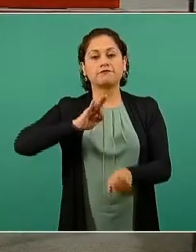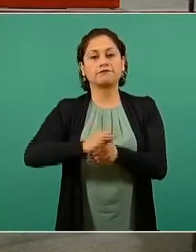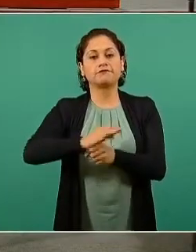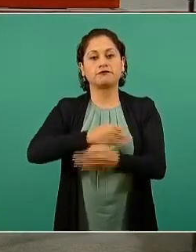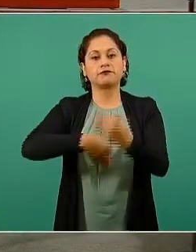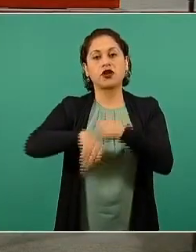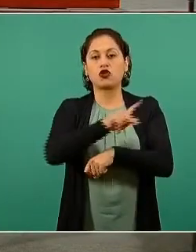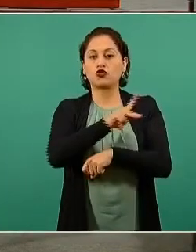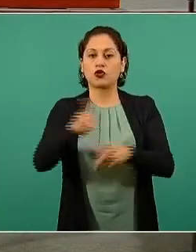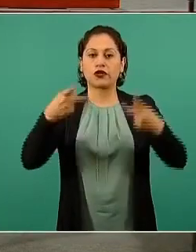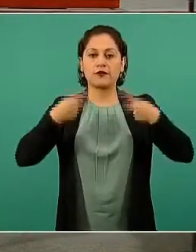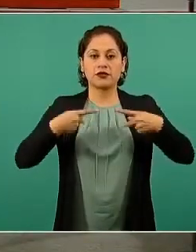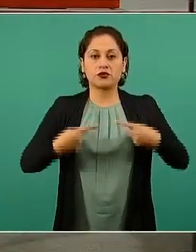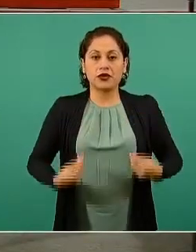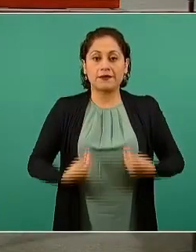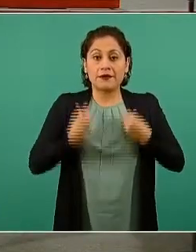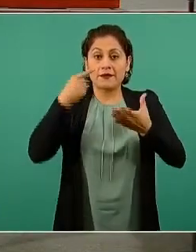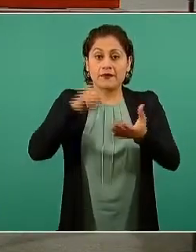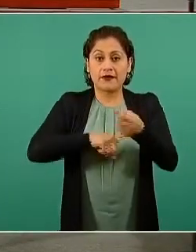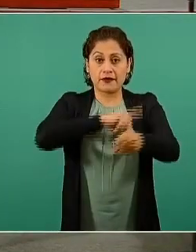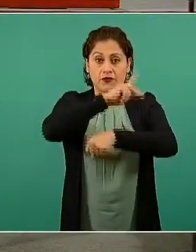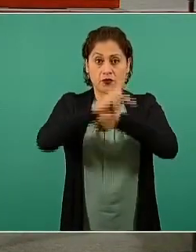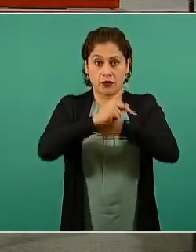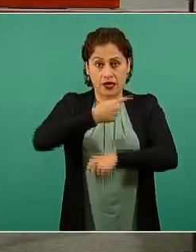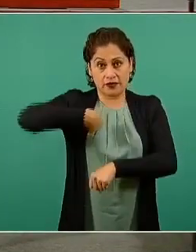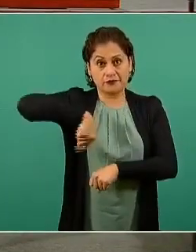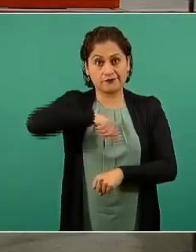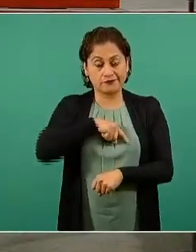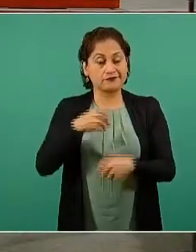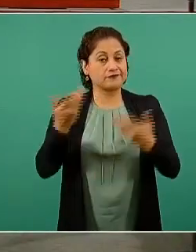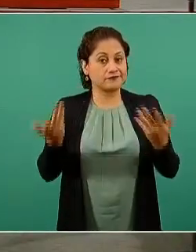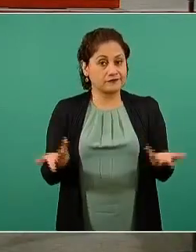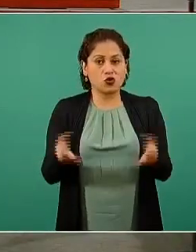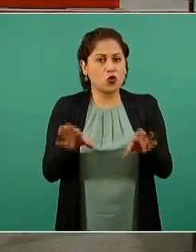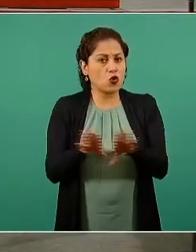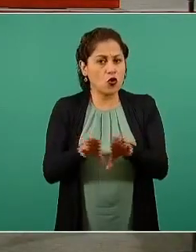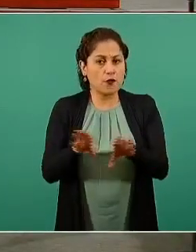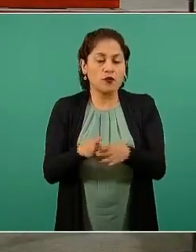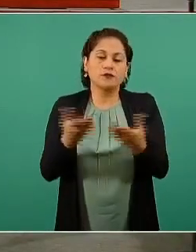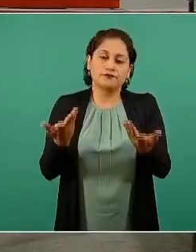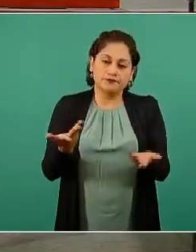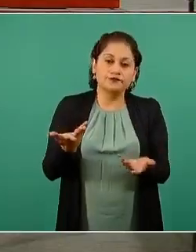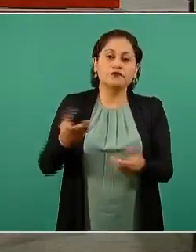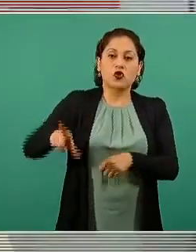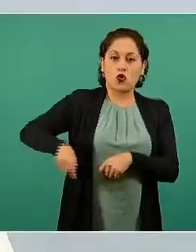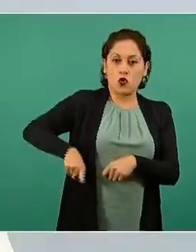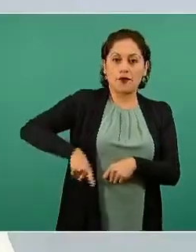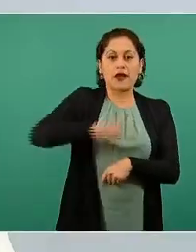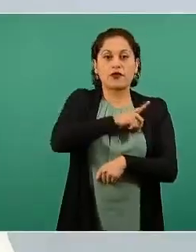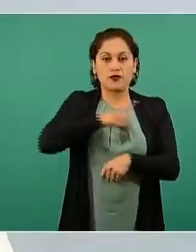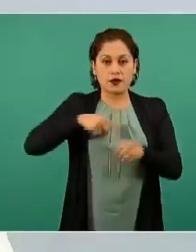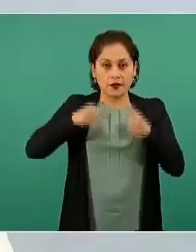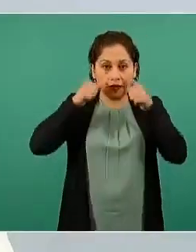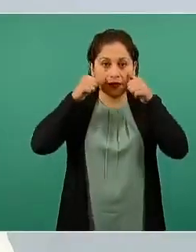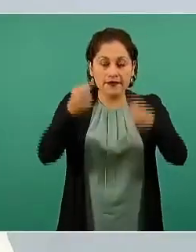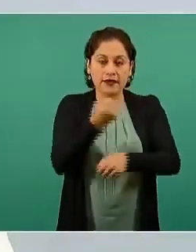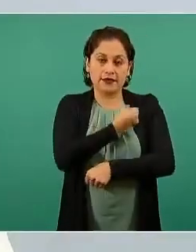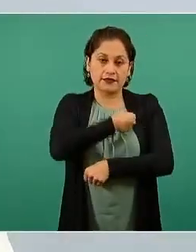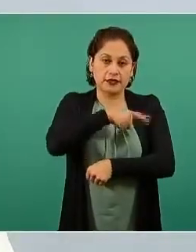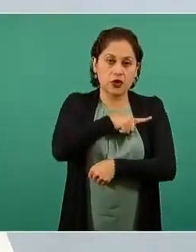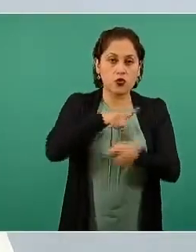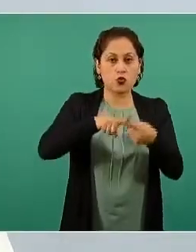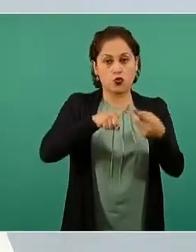nuestras ciudadanas. Y eso se hace con un Estado presente que invierta en salud, en educación, en ciencia y